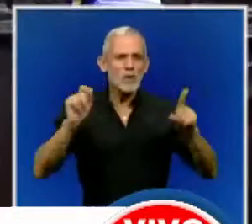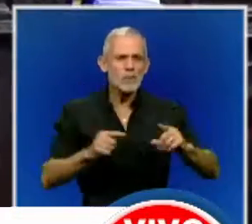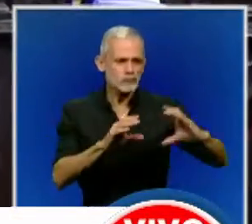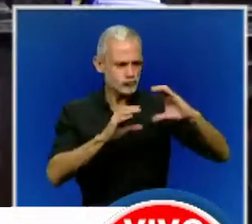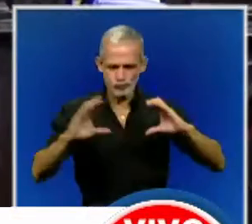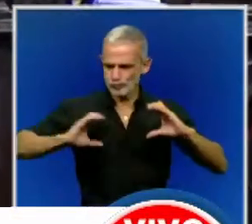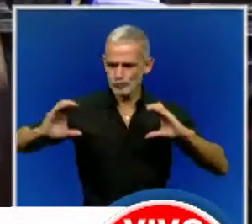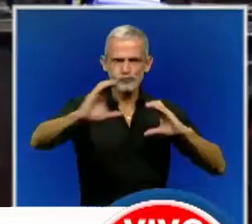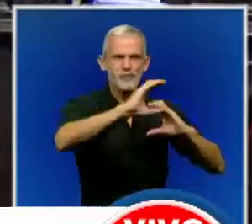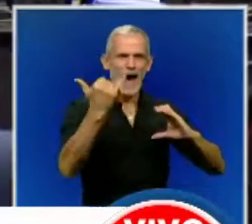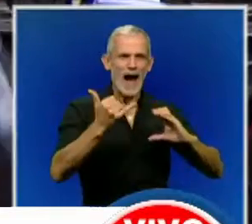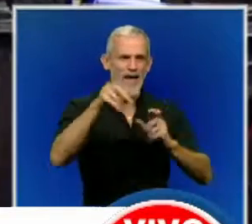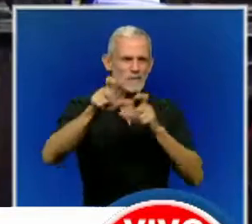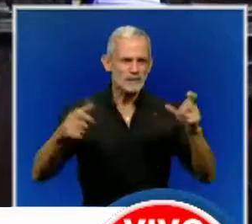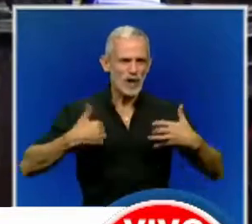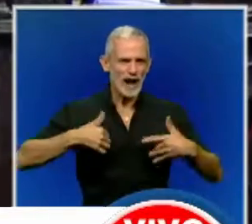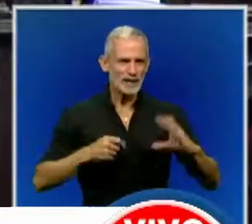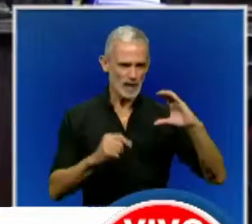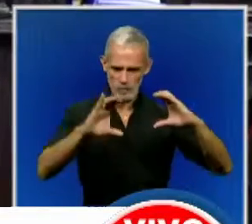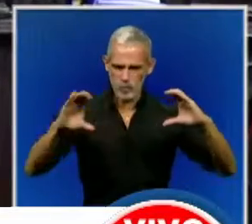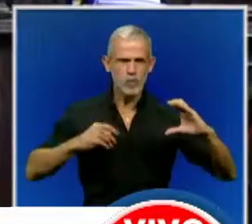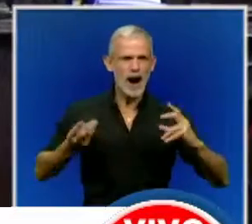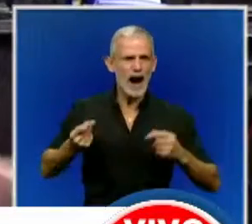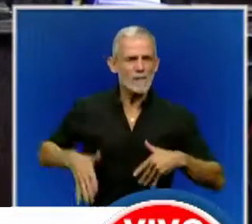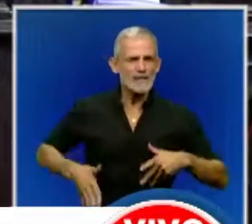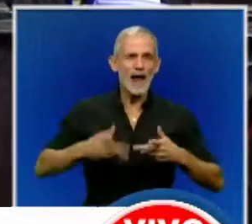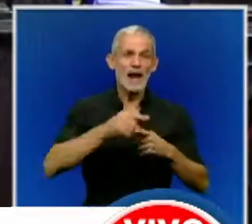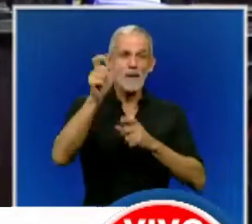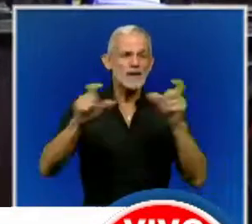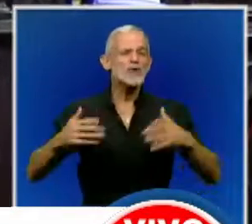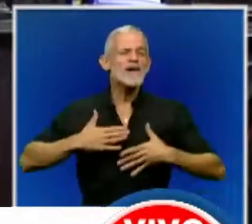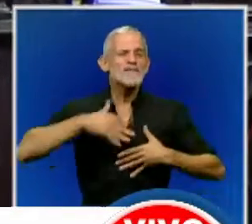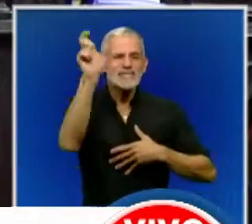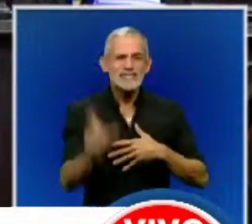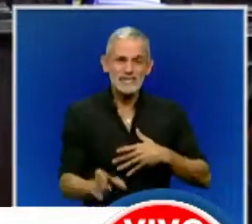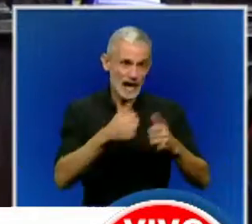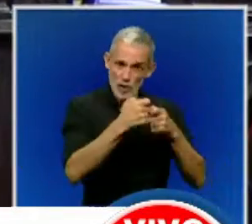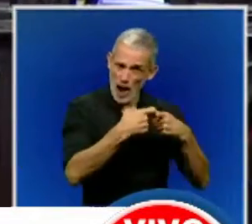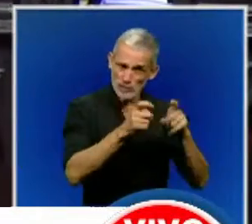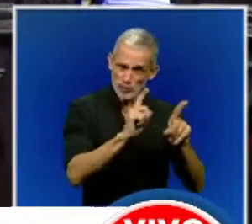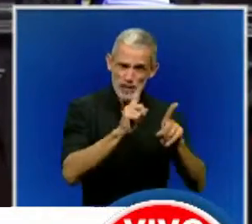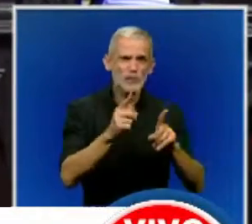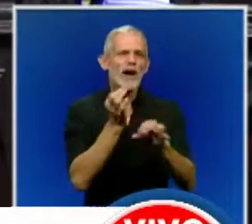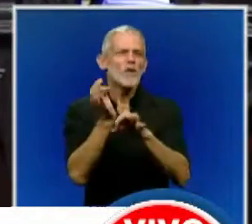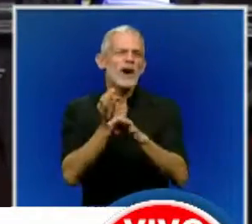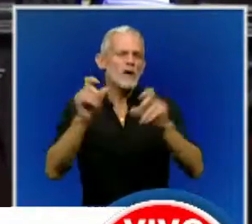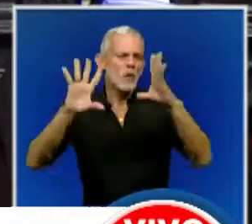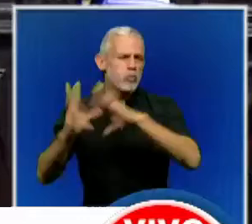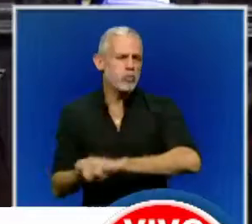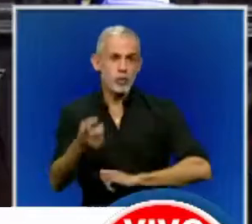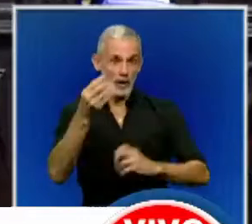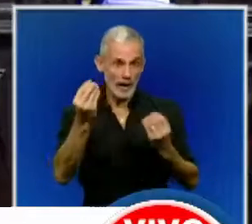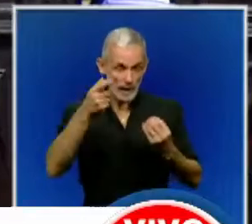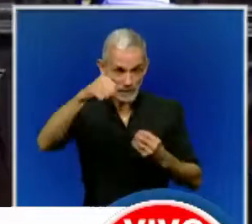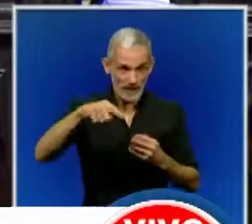de los argentinos, lo que le estamos haciendo a las personas físicas con la catástrofe educativa, lo que está